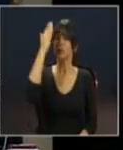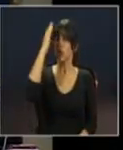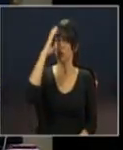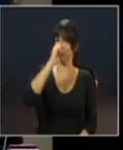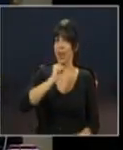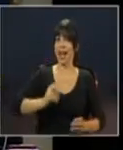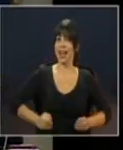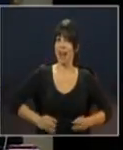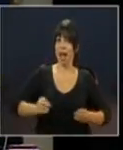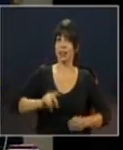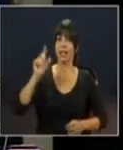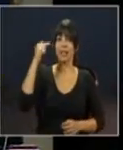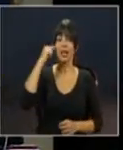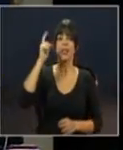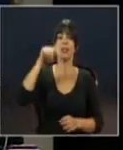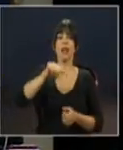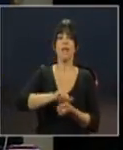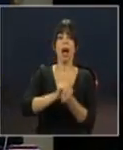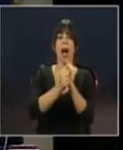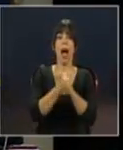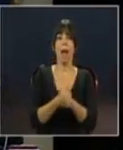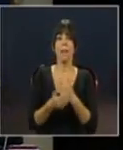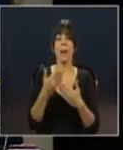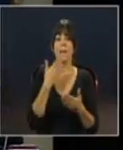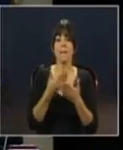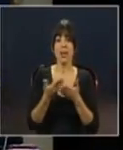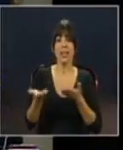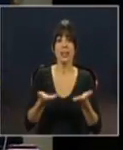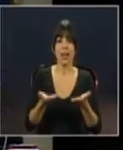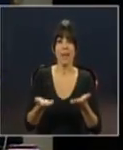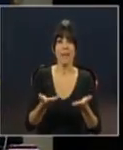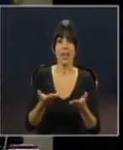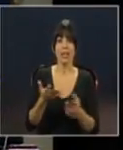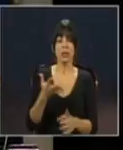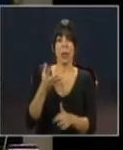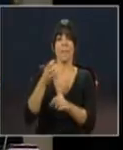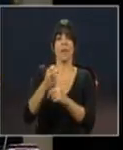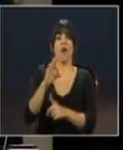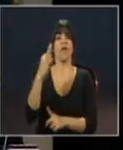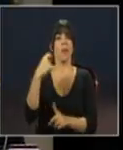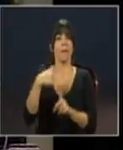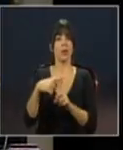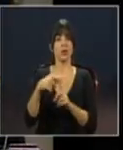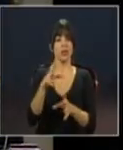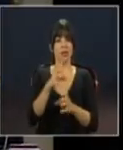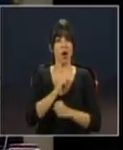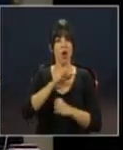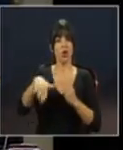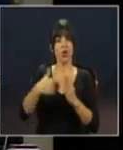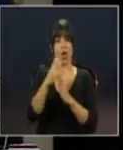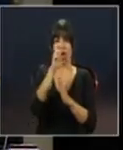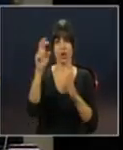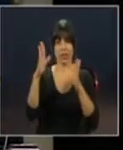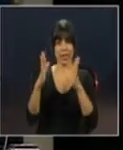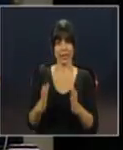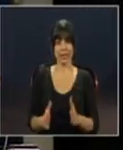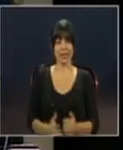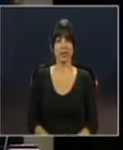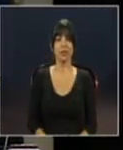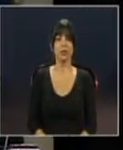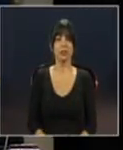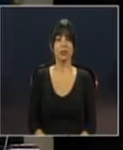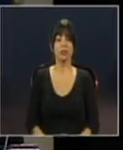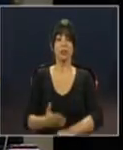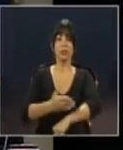gasto estatal debe transformarse en bienes y servicios que impacten positivamente a la población costarricense.